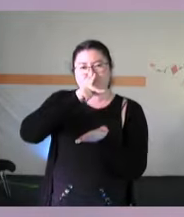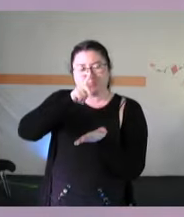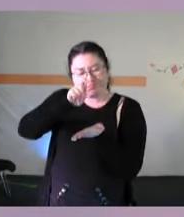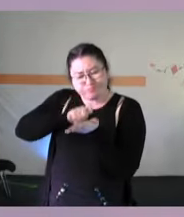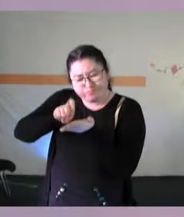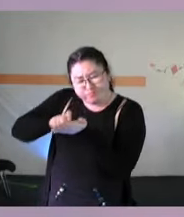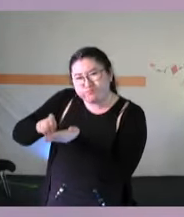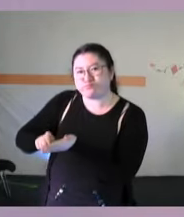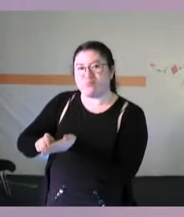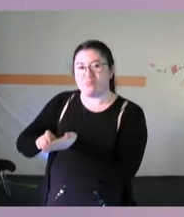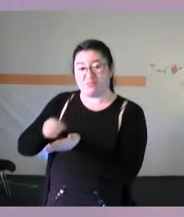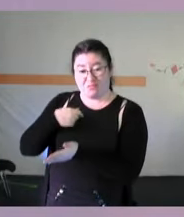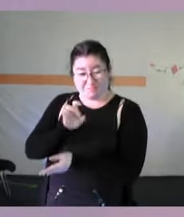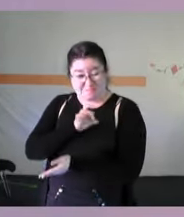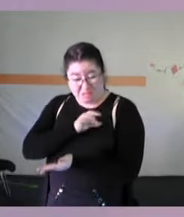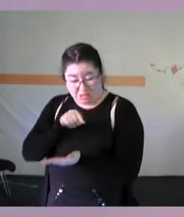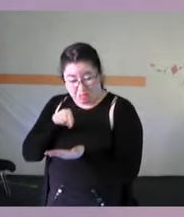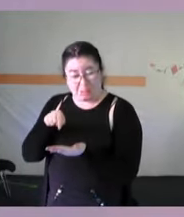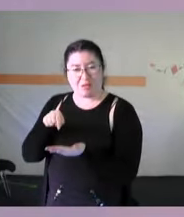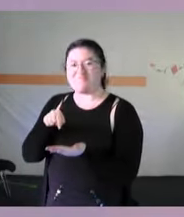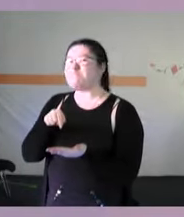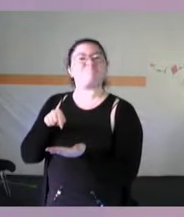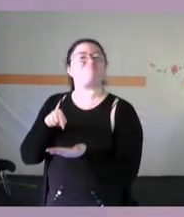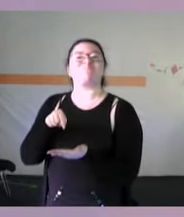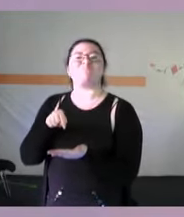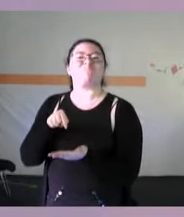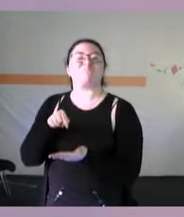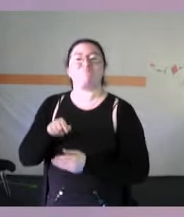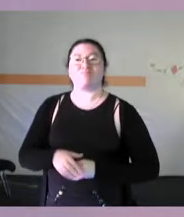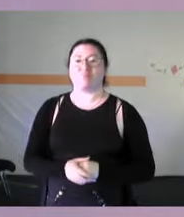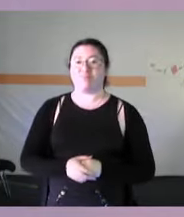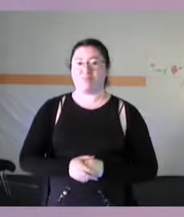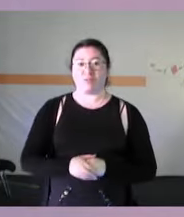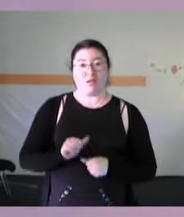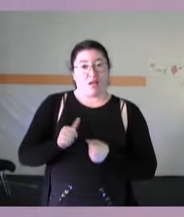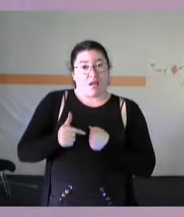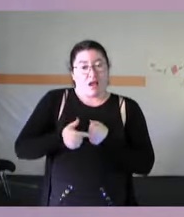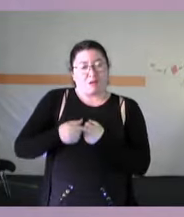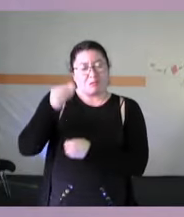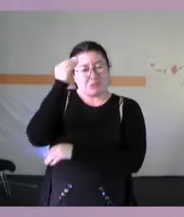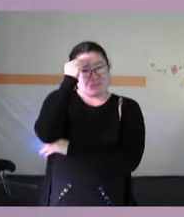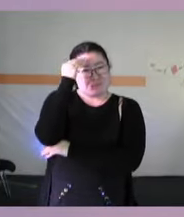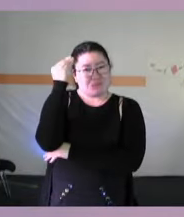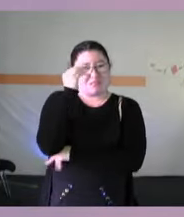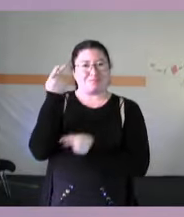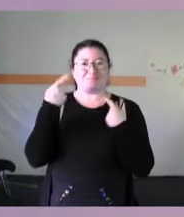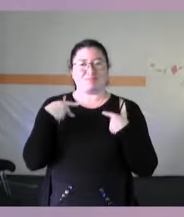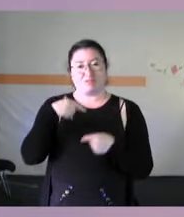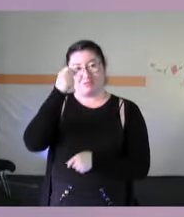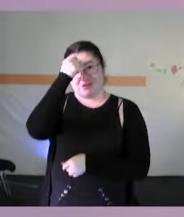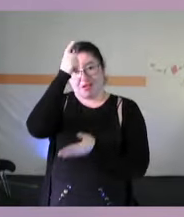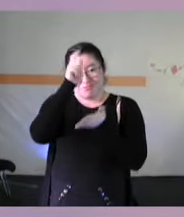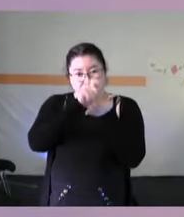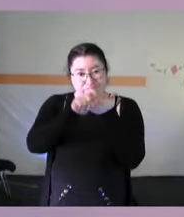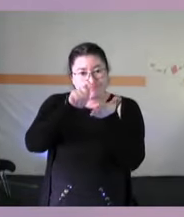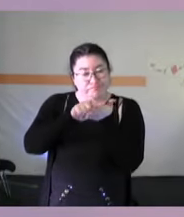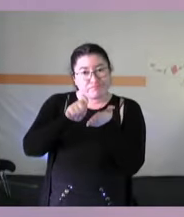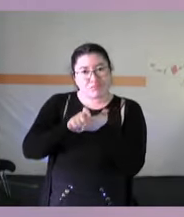Porque uno de los miedos más horrendos que tienen los escritores